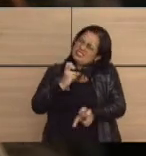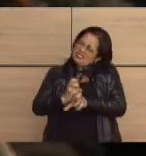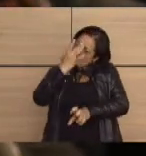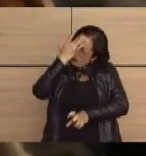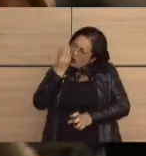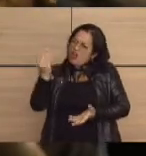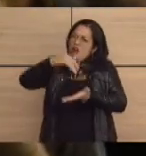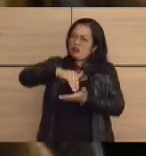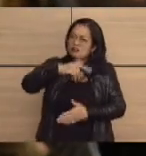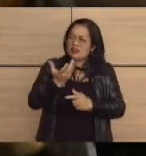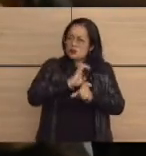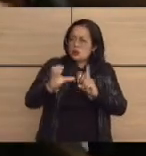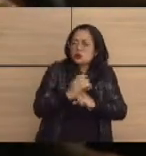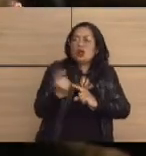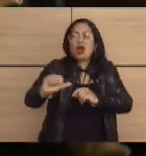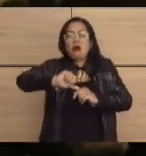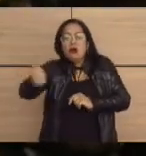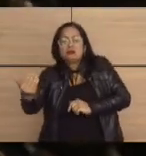nuestro? Porque